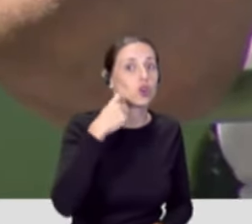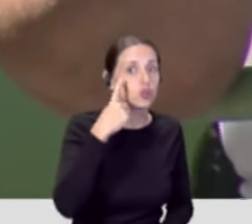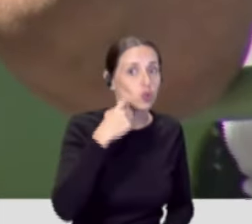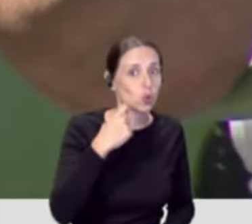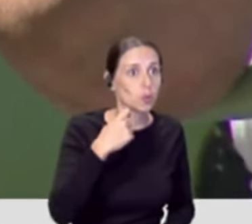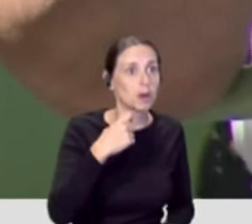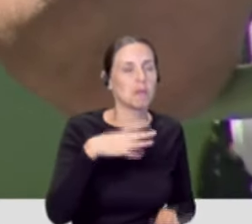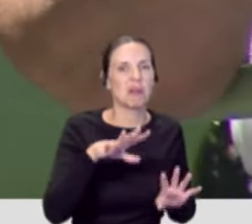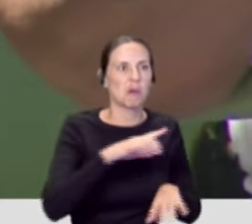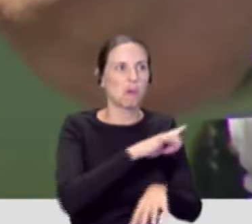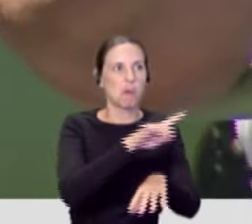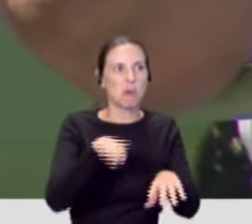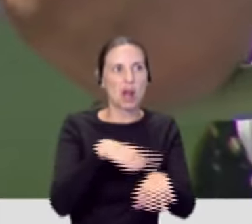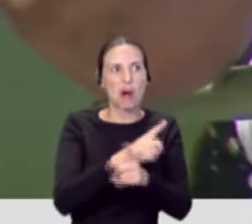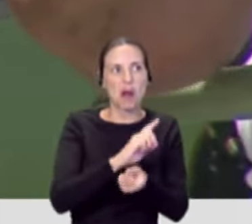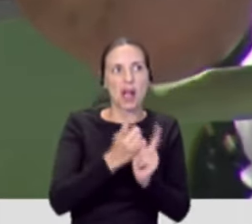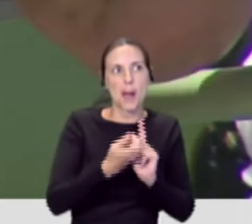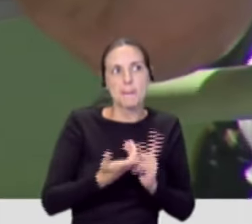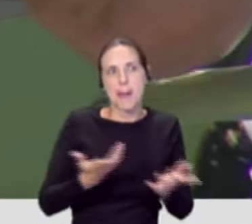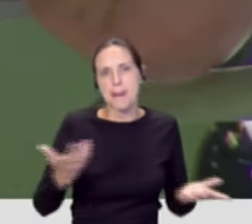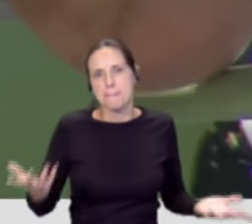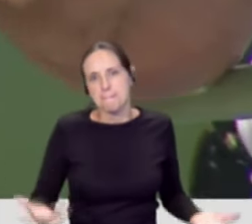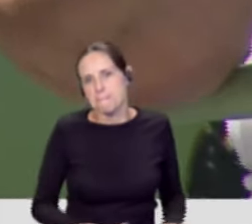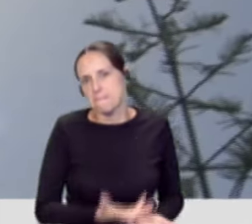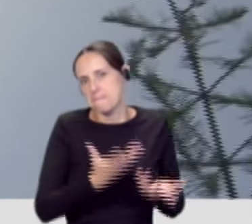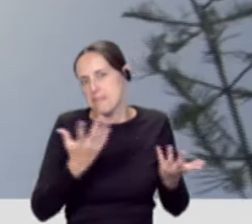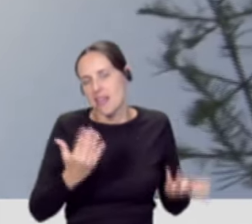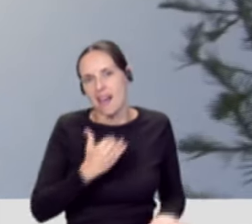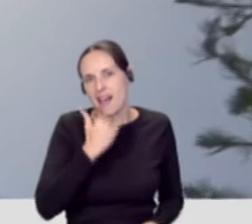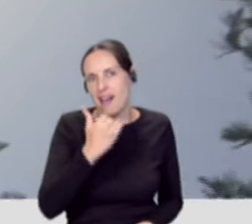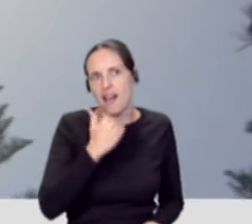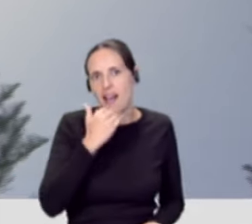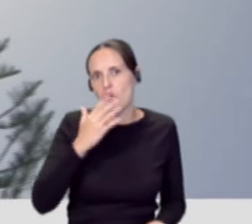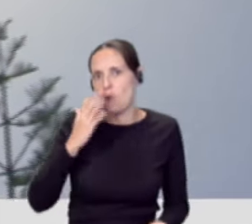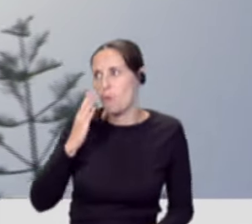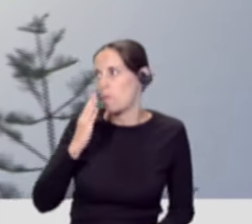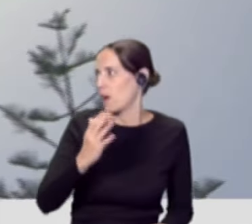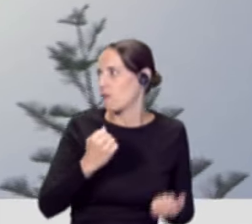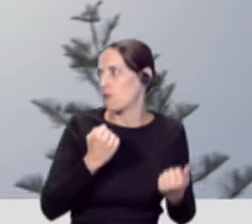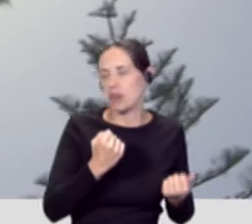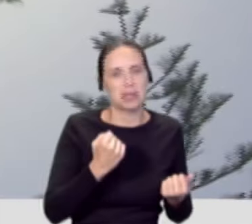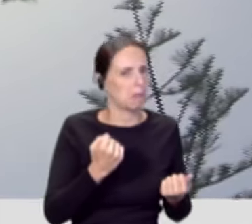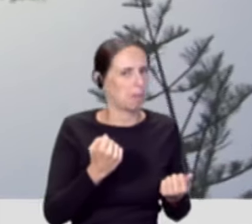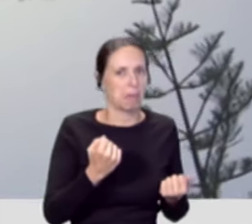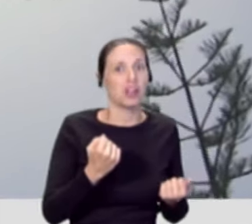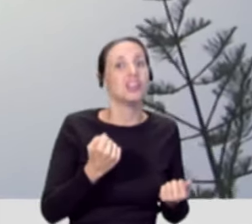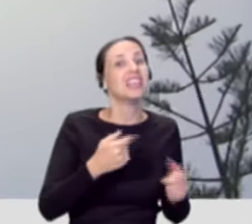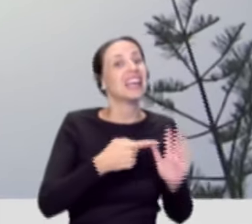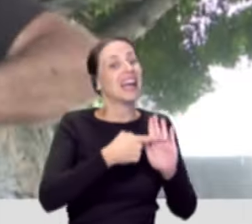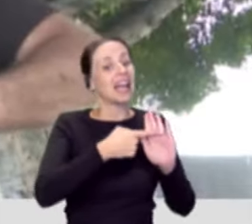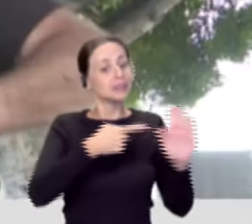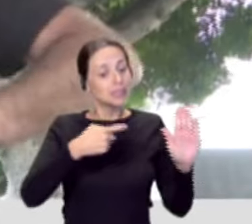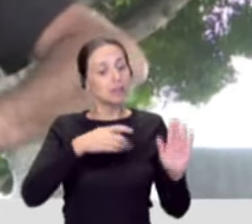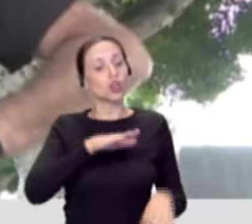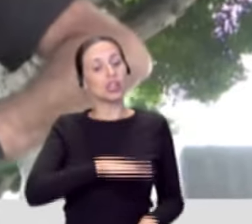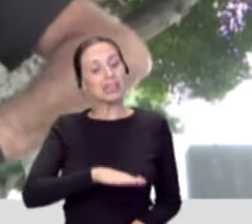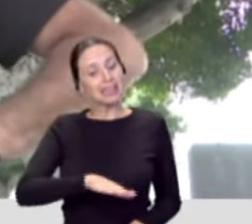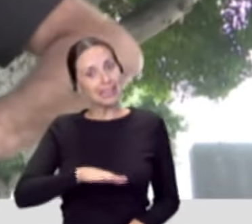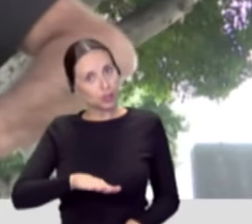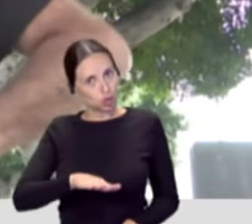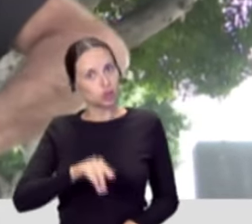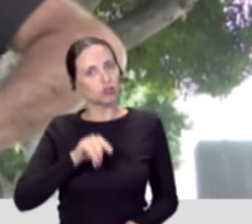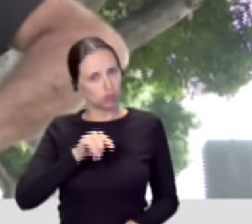rutinas de una hora, en principio tampoco tiene gran repercusión, excepto para niños pequeños, quizás, o personas que